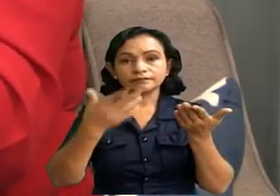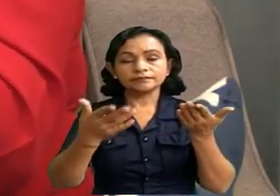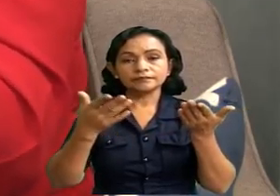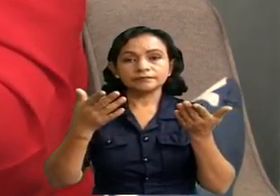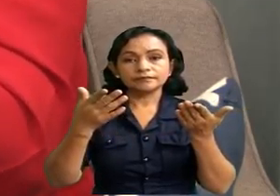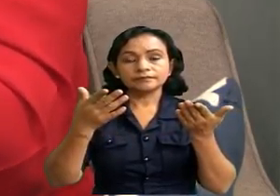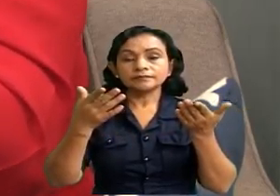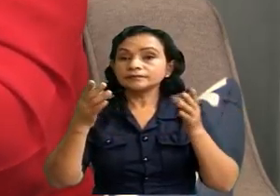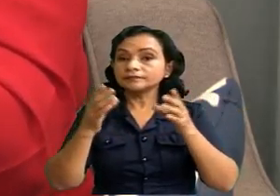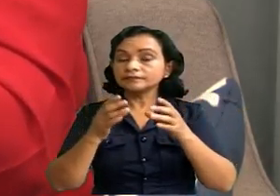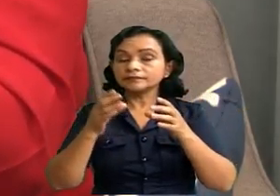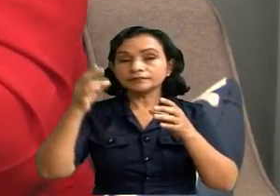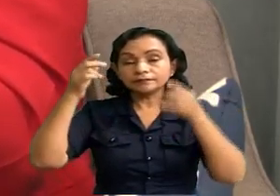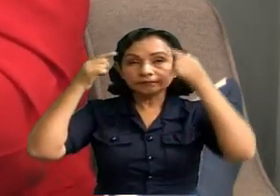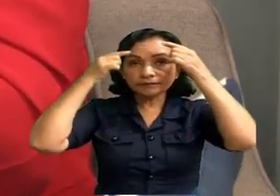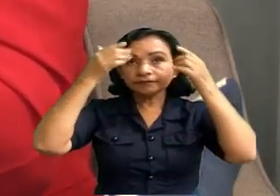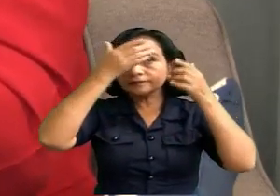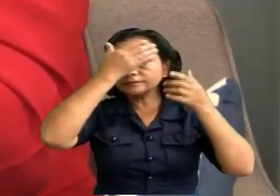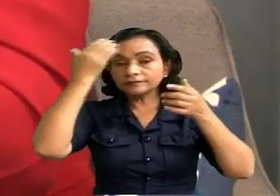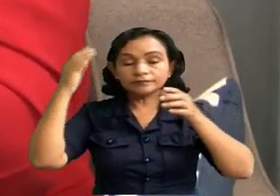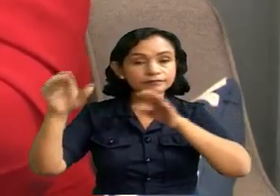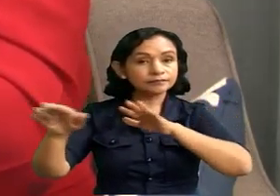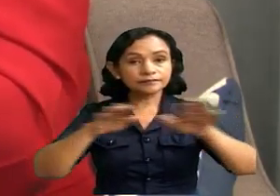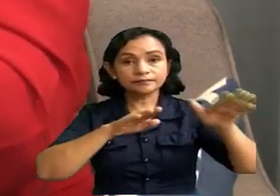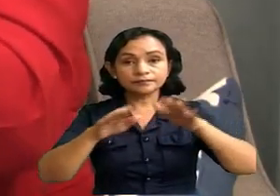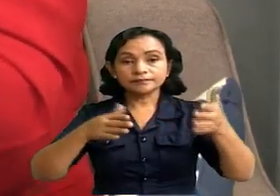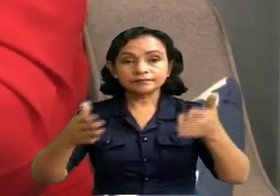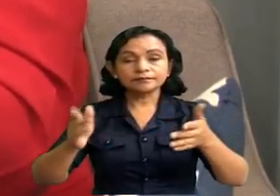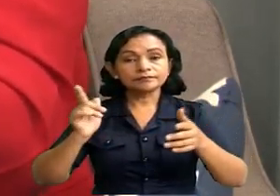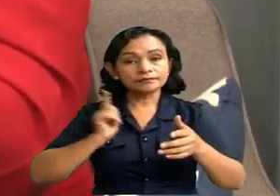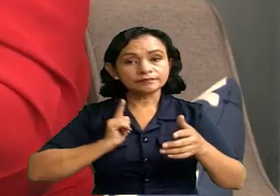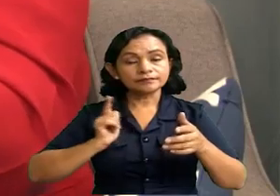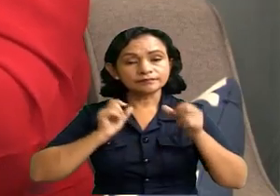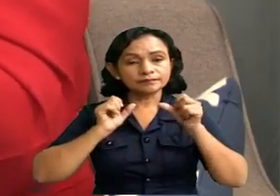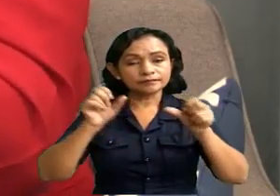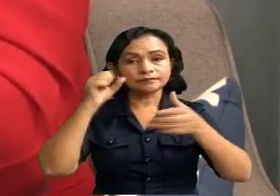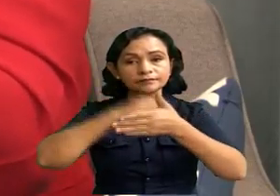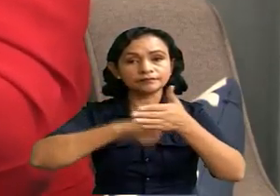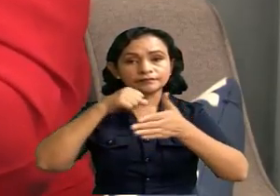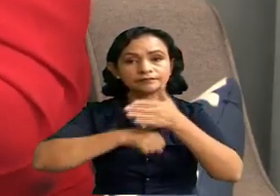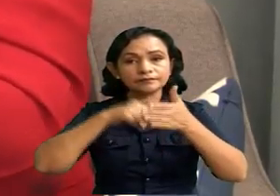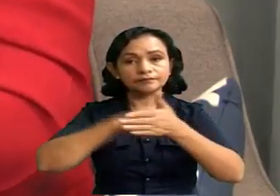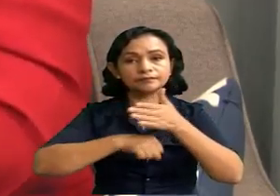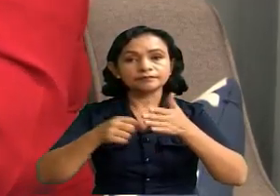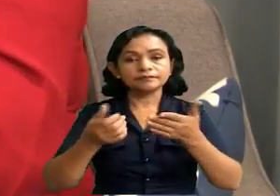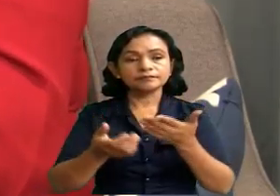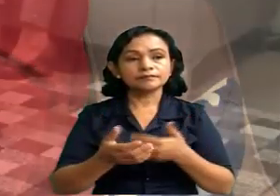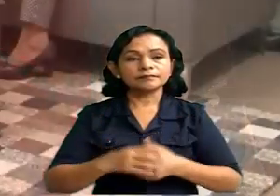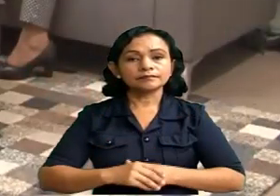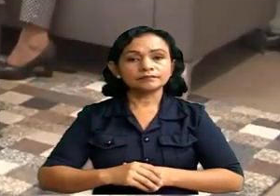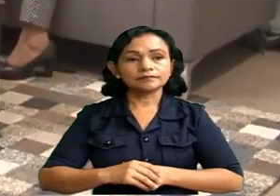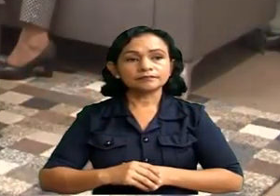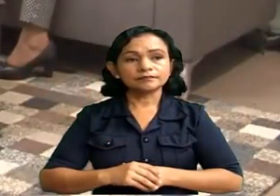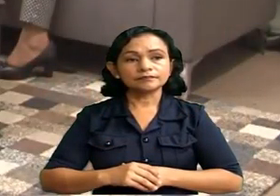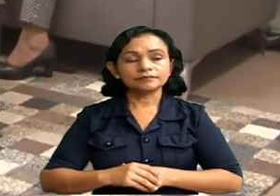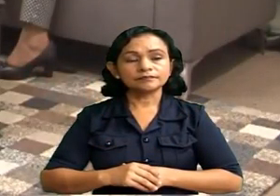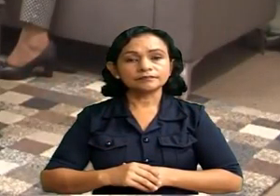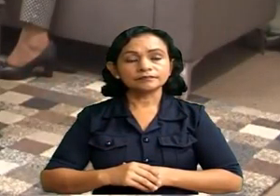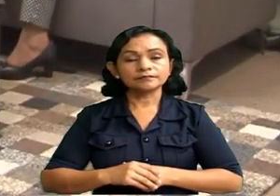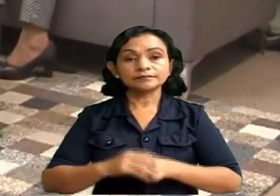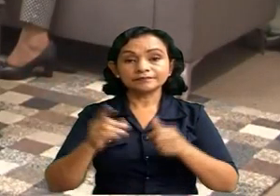memoria de nuestro comandante Hugo Chávez. No lo vamos a hacer. Tenemos que seguir luchando para que esto no suceda. Diputadas, tenemos que